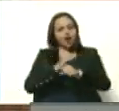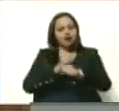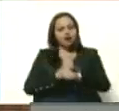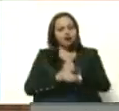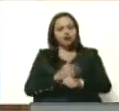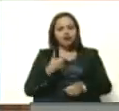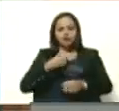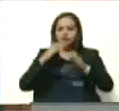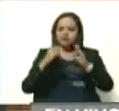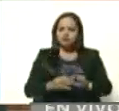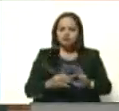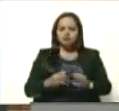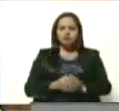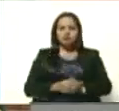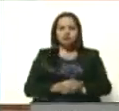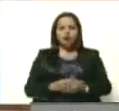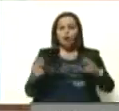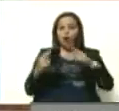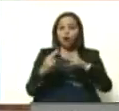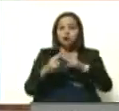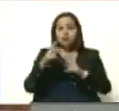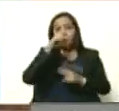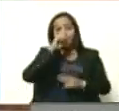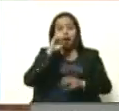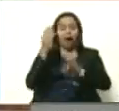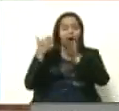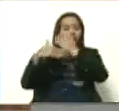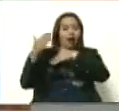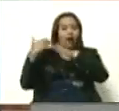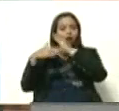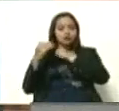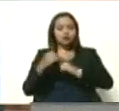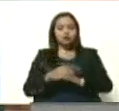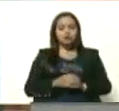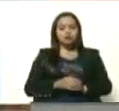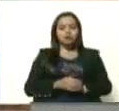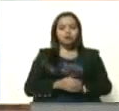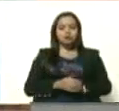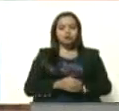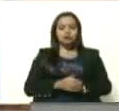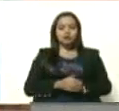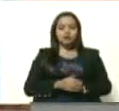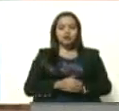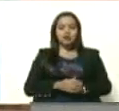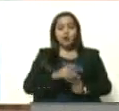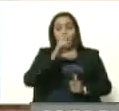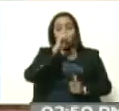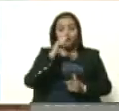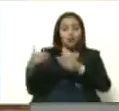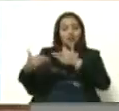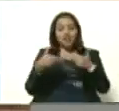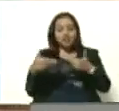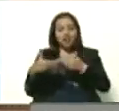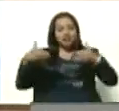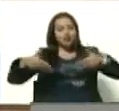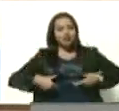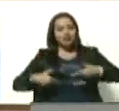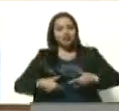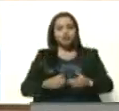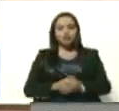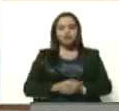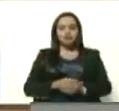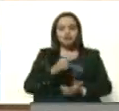Efectivamente, conocemos hace muchos años. Ha sido en los años de la batalla, del combate por